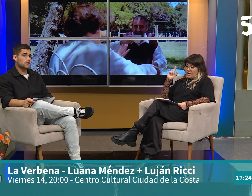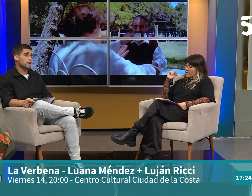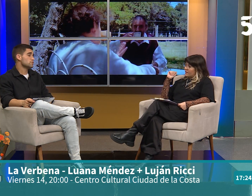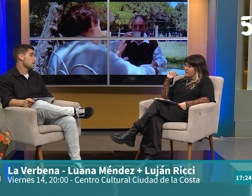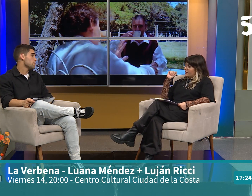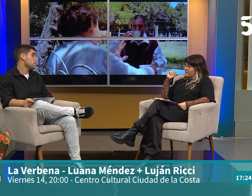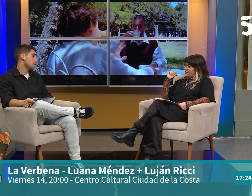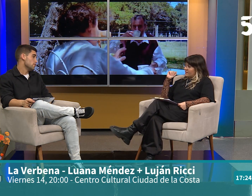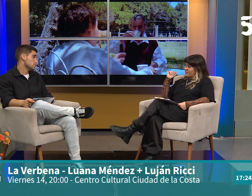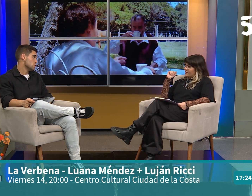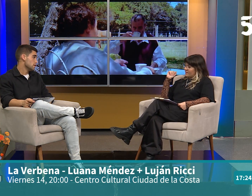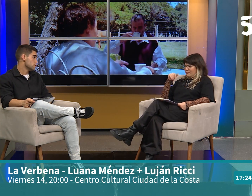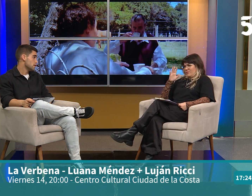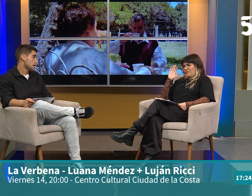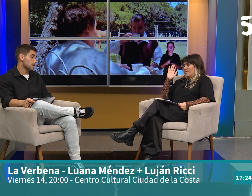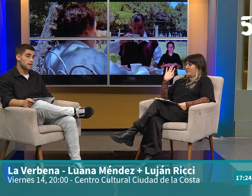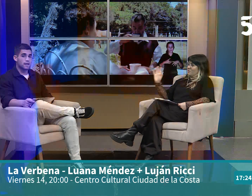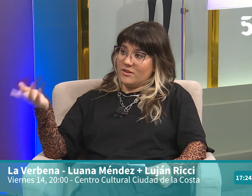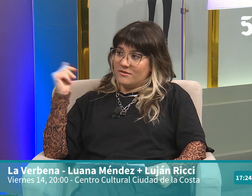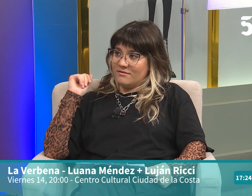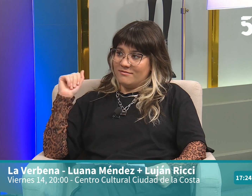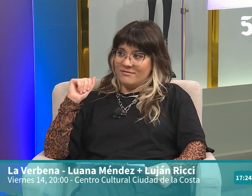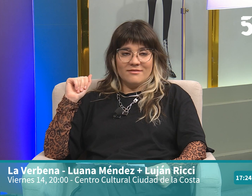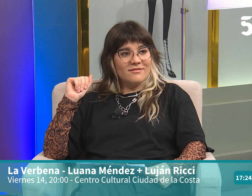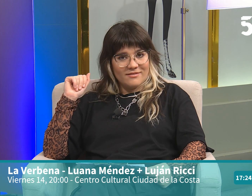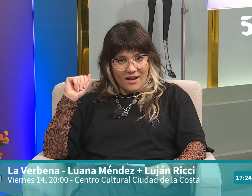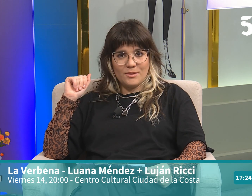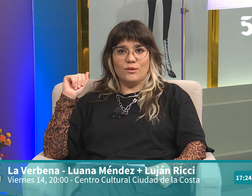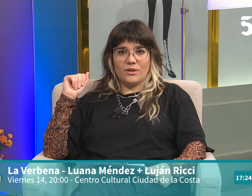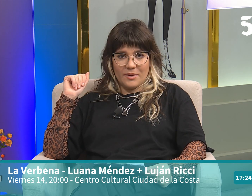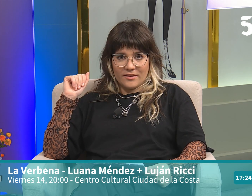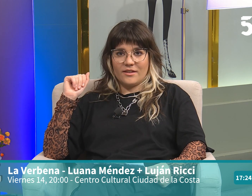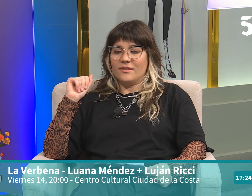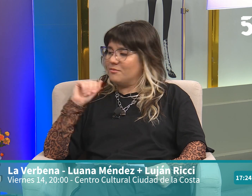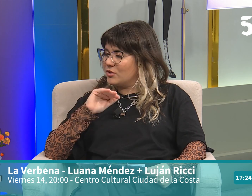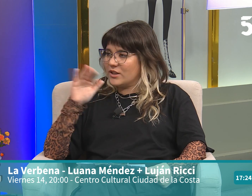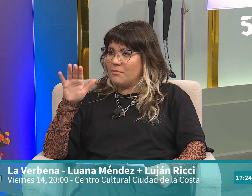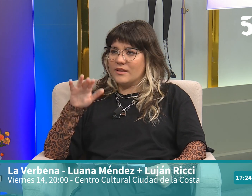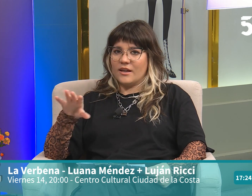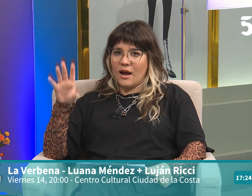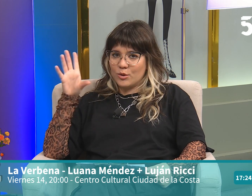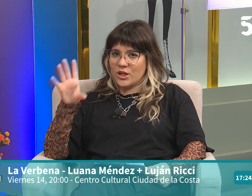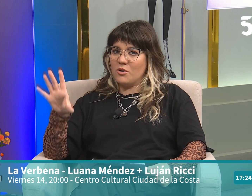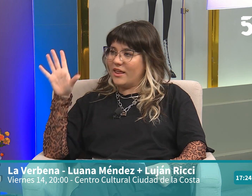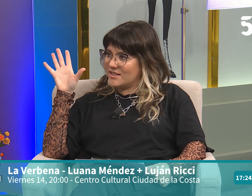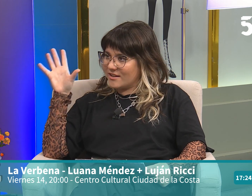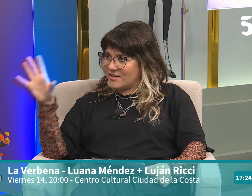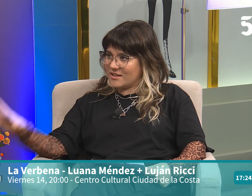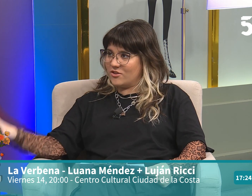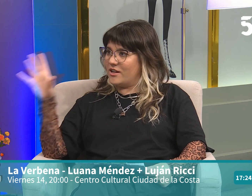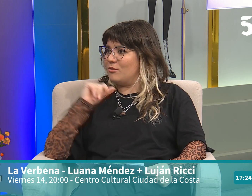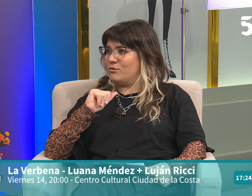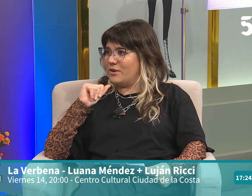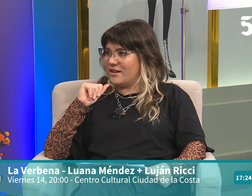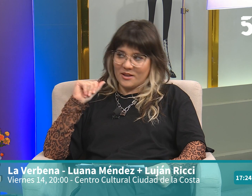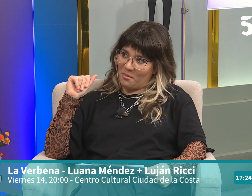además está repoblando la Ciudad de la Costa. Absolutamente. La realidad es bueno, que hay un montón de cosas para hacer que se pueden sumar al plan. Así totalmente. Que... apoyamos la descentralización